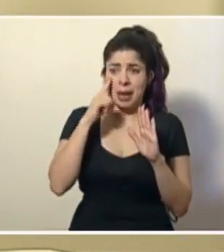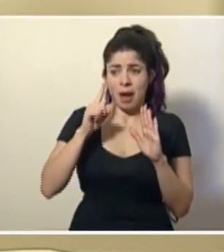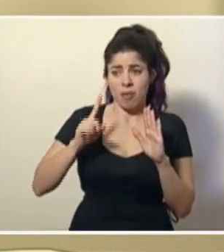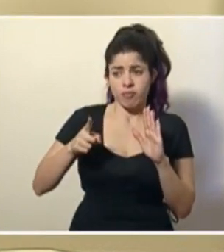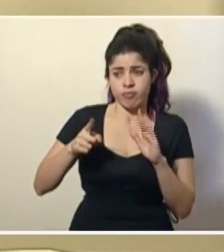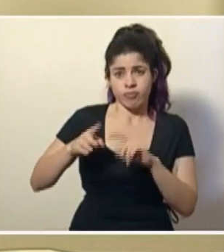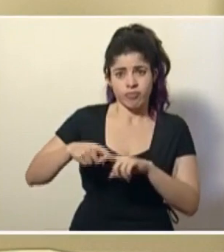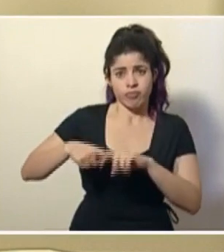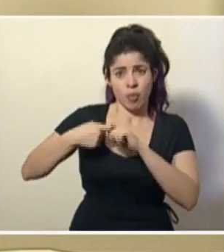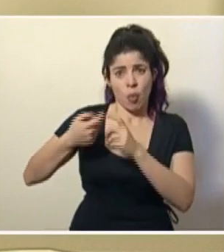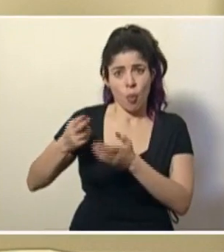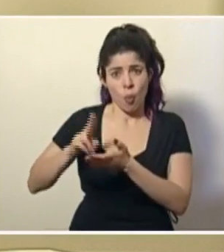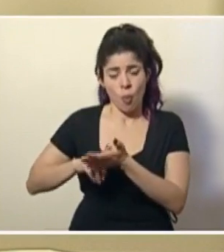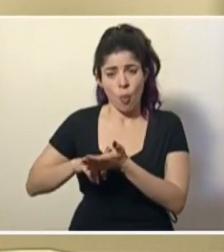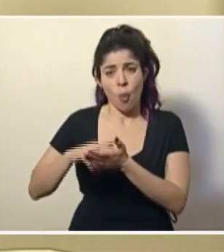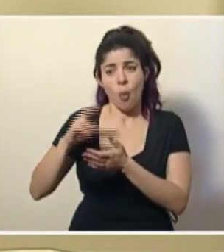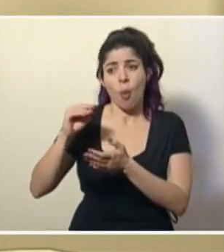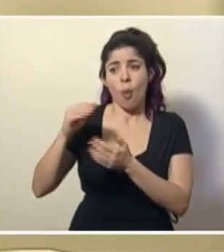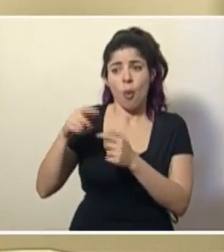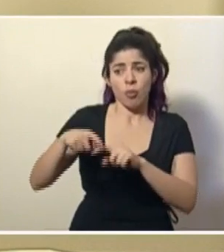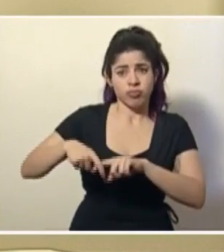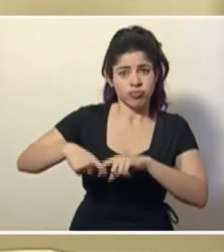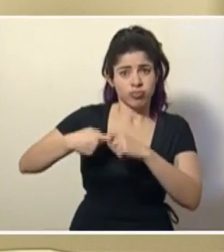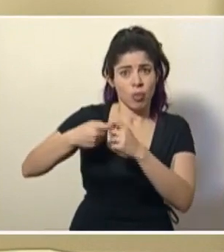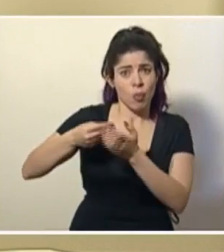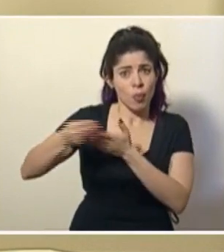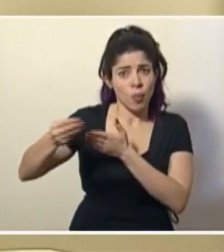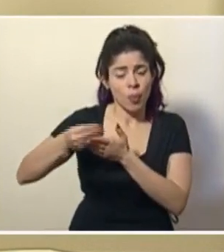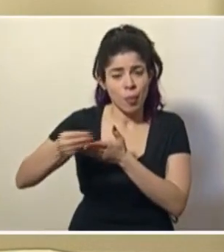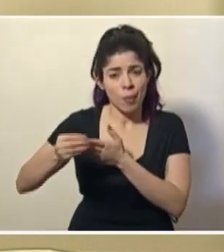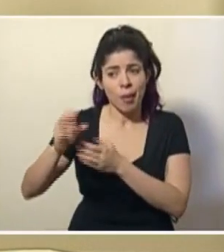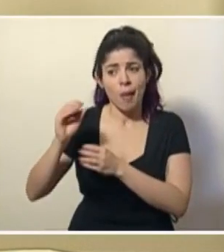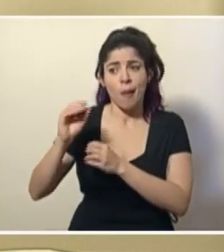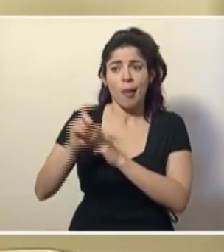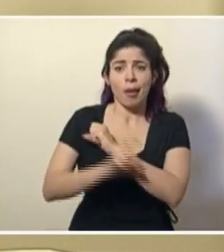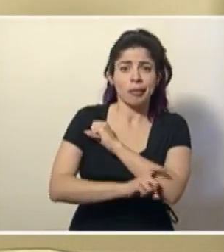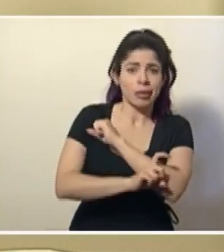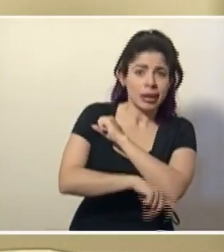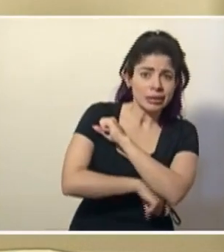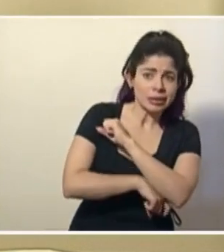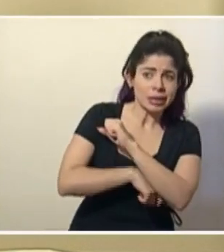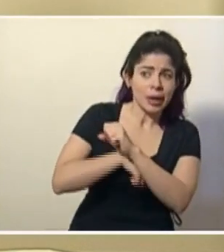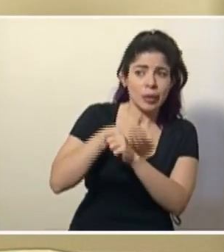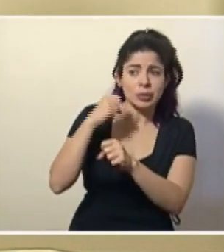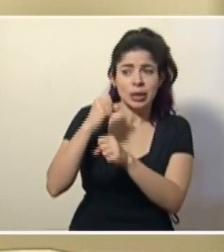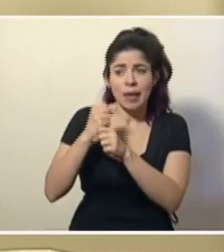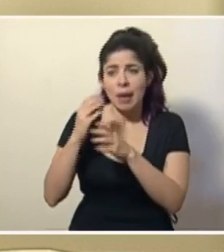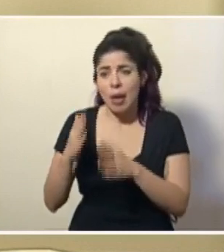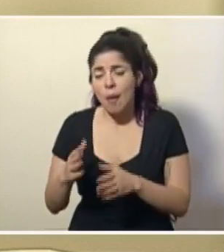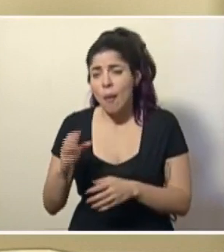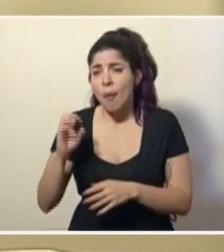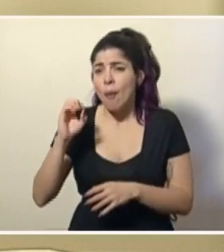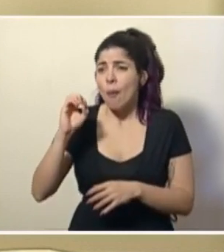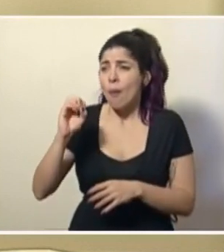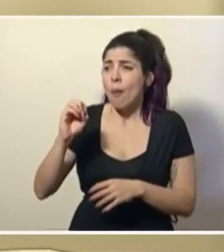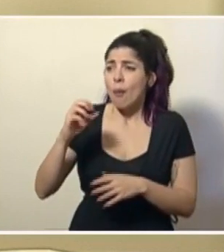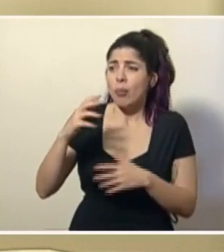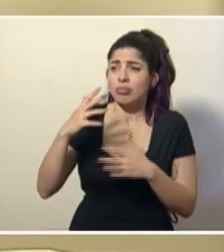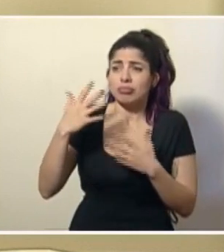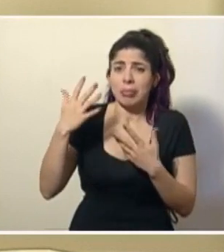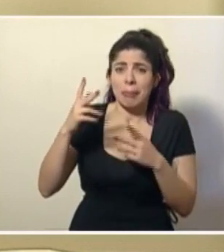de contratos o de adjudicaciones, sanciones a funcionarios o a